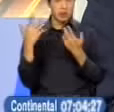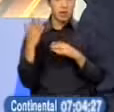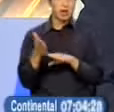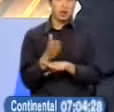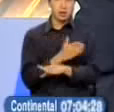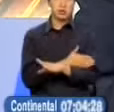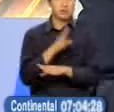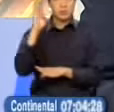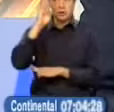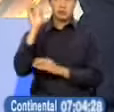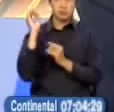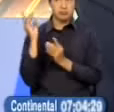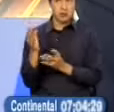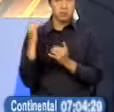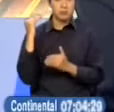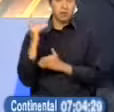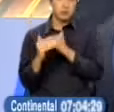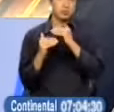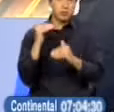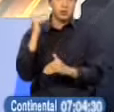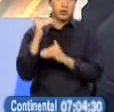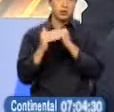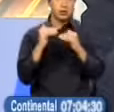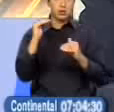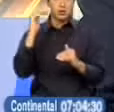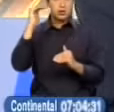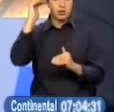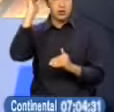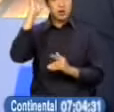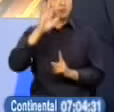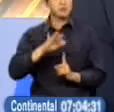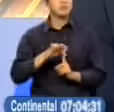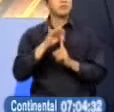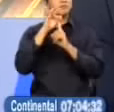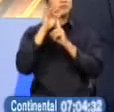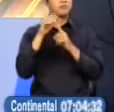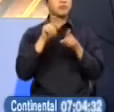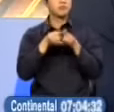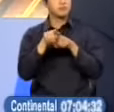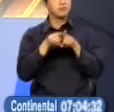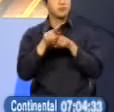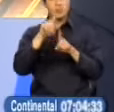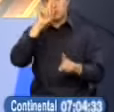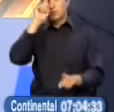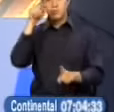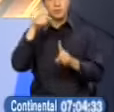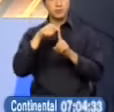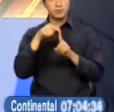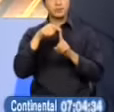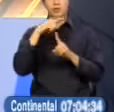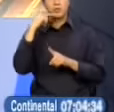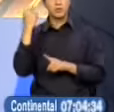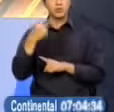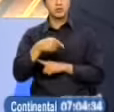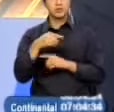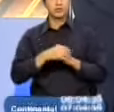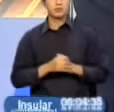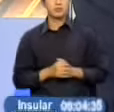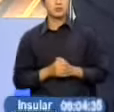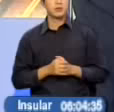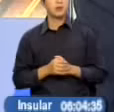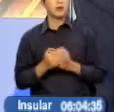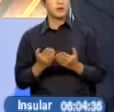y podemos seguir avanzando y estar en puestos estelares en las eliminatorias rumbo a rusia bueno